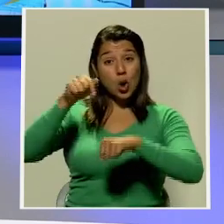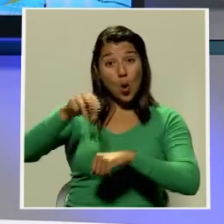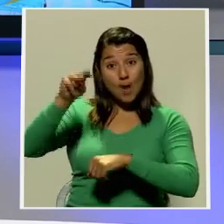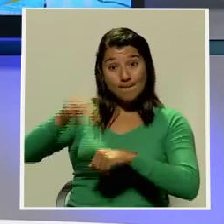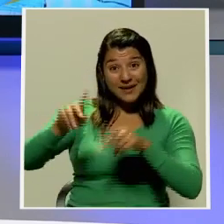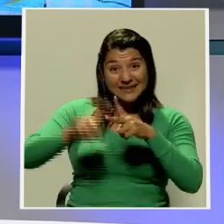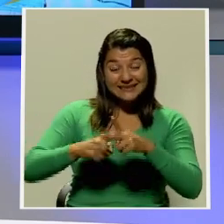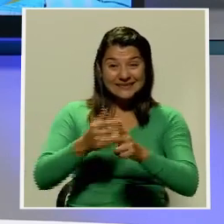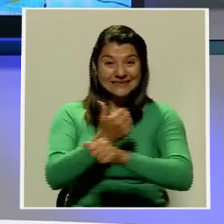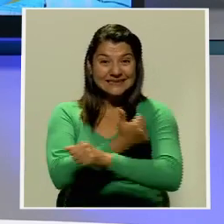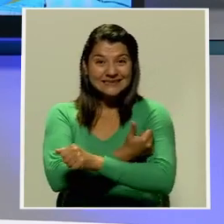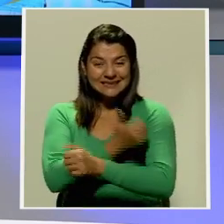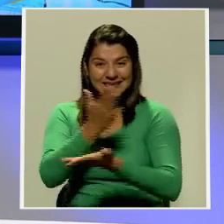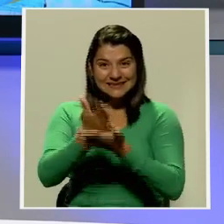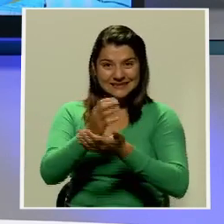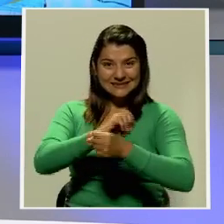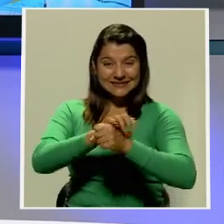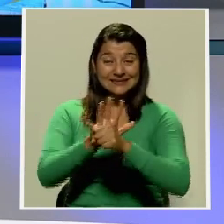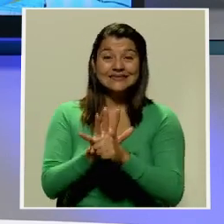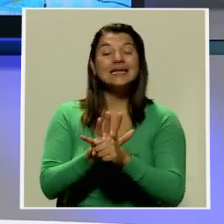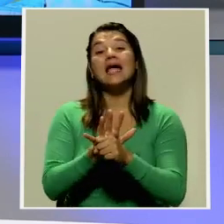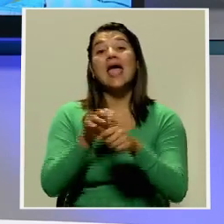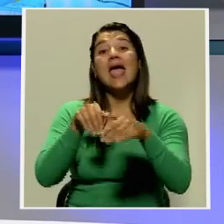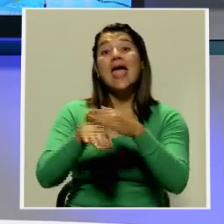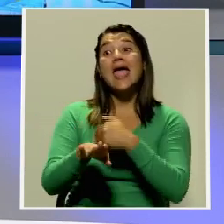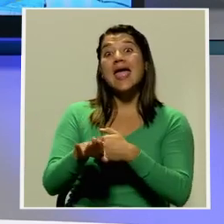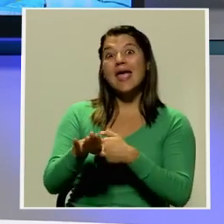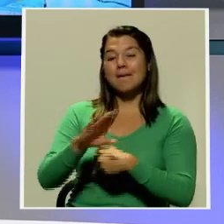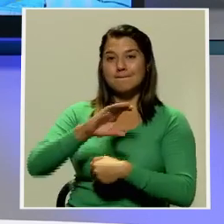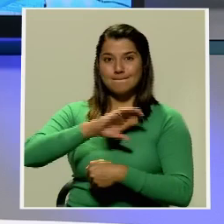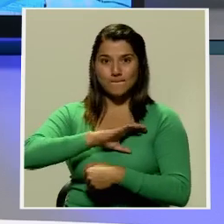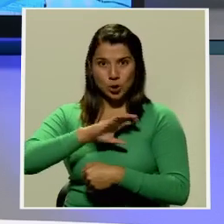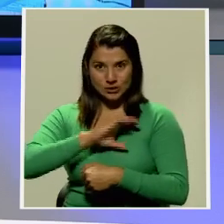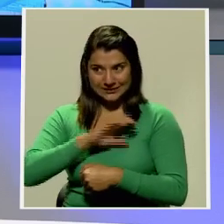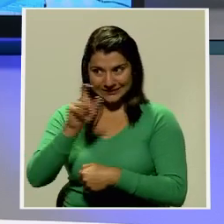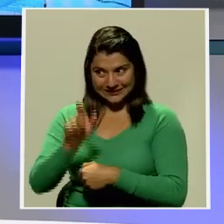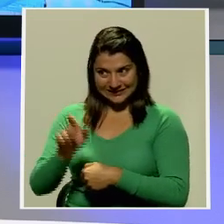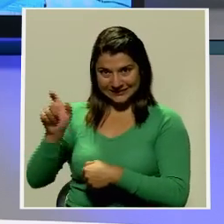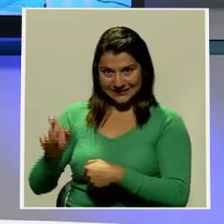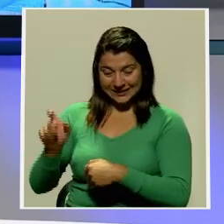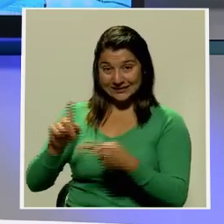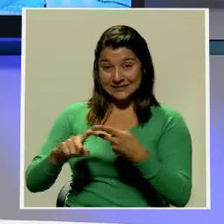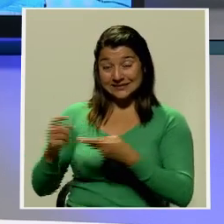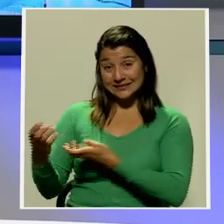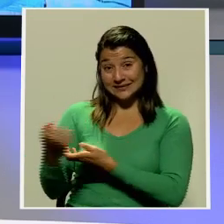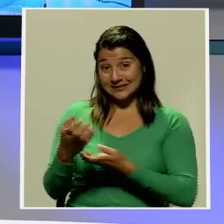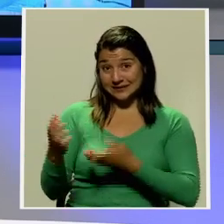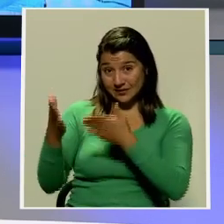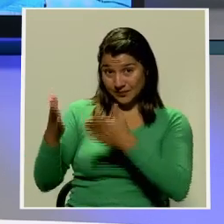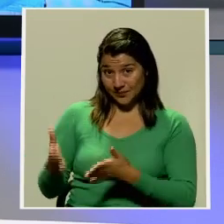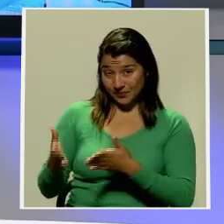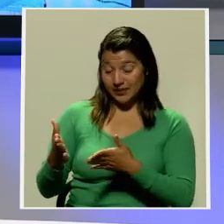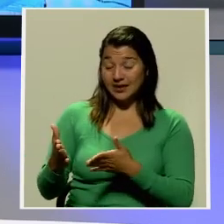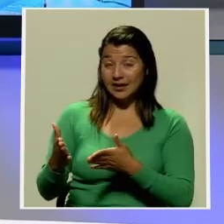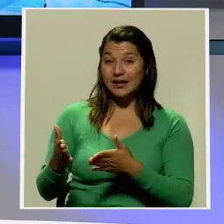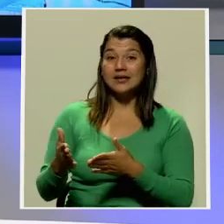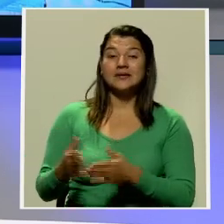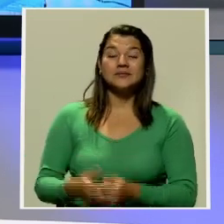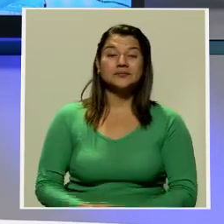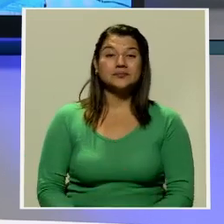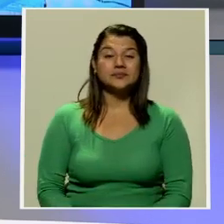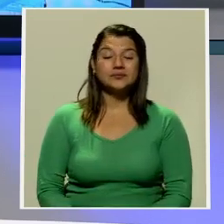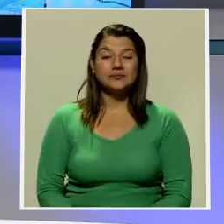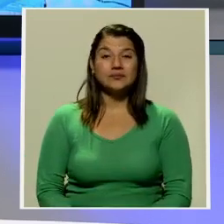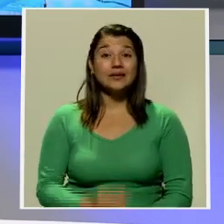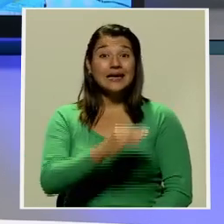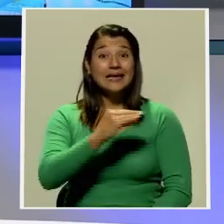vacunación contra el virus SARS-CoV-2 en los cuerpos policiales del país. También comenzaron a vacunar a los